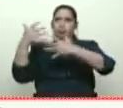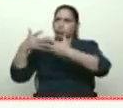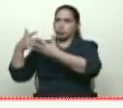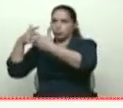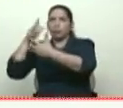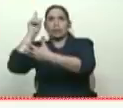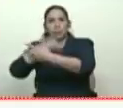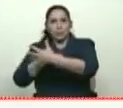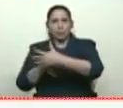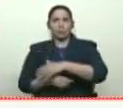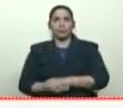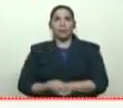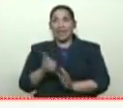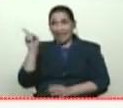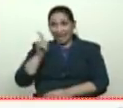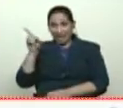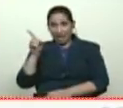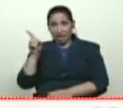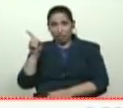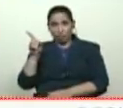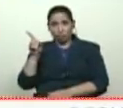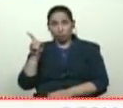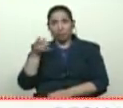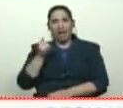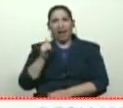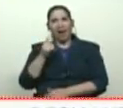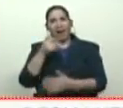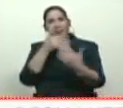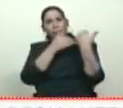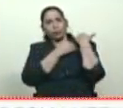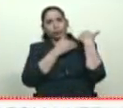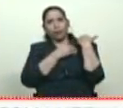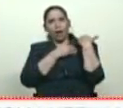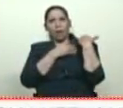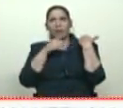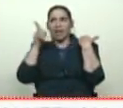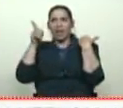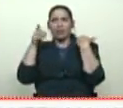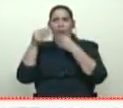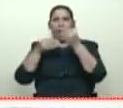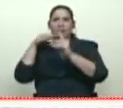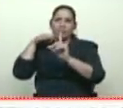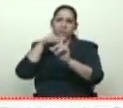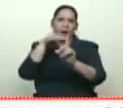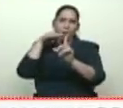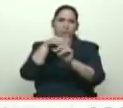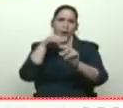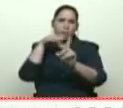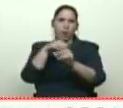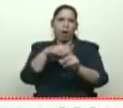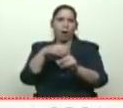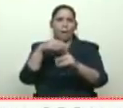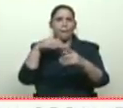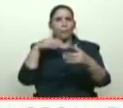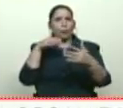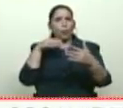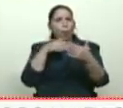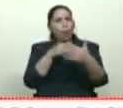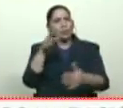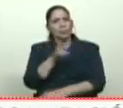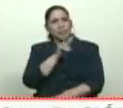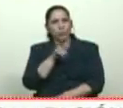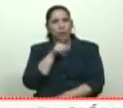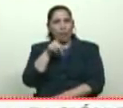que son la fuente donde emana el bloqueo. Porque ese bloqueo solo no genera problemas. Es